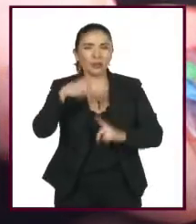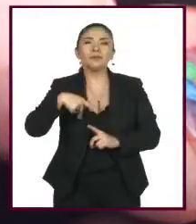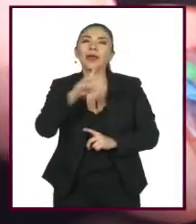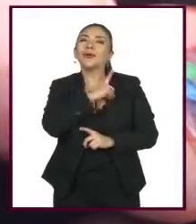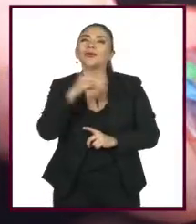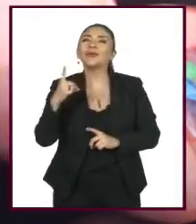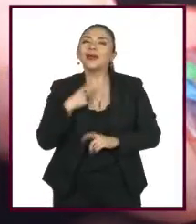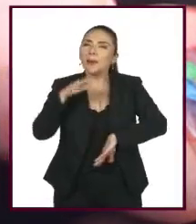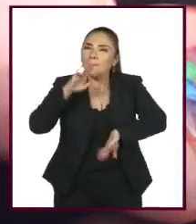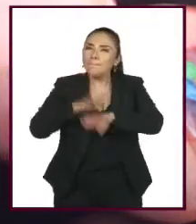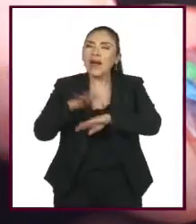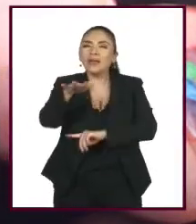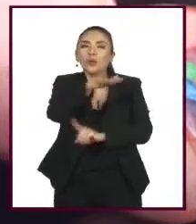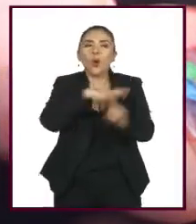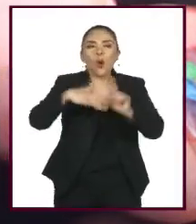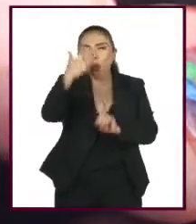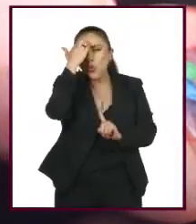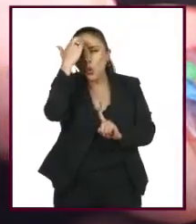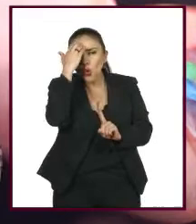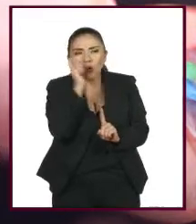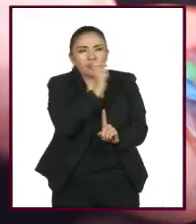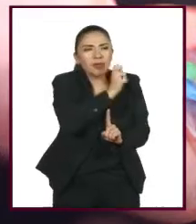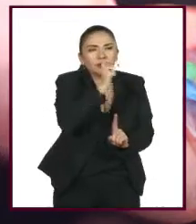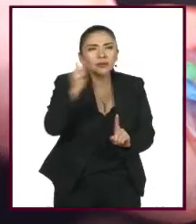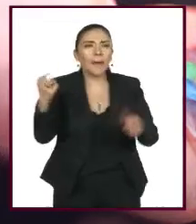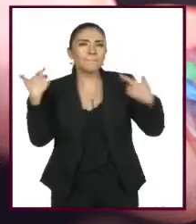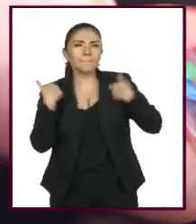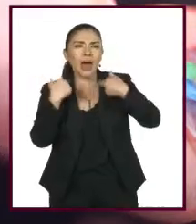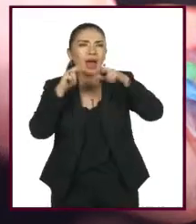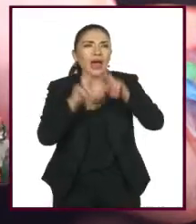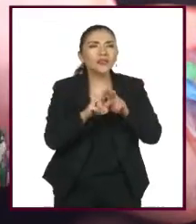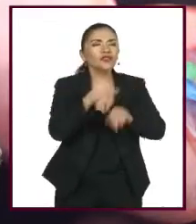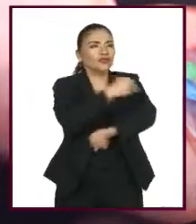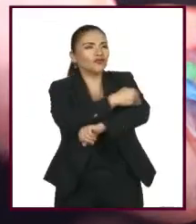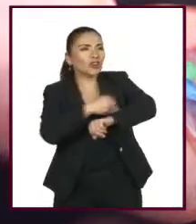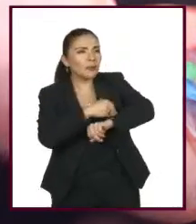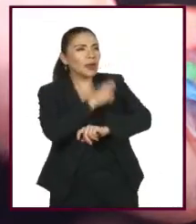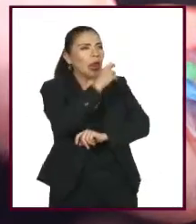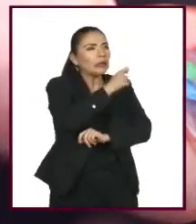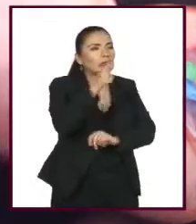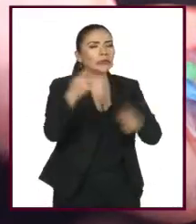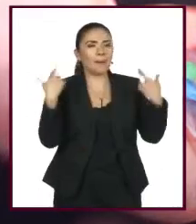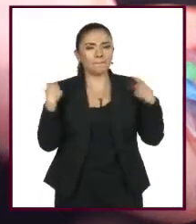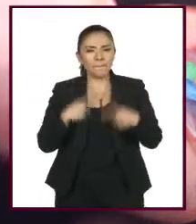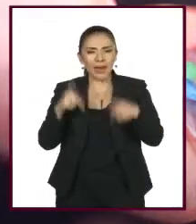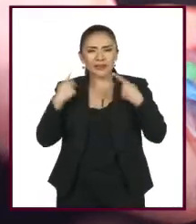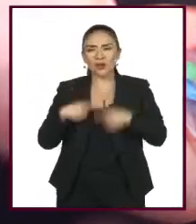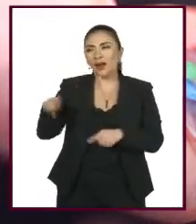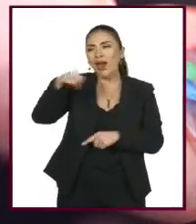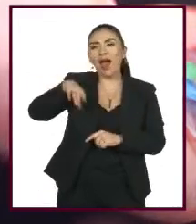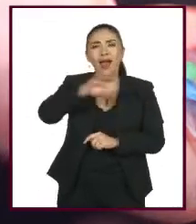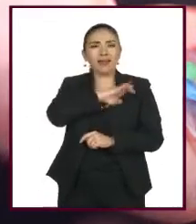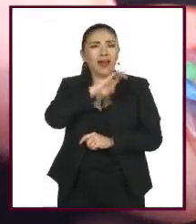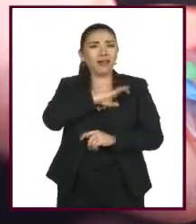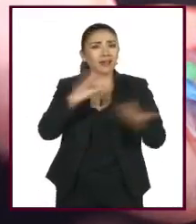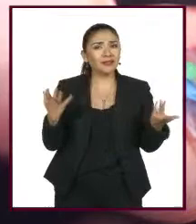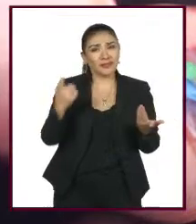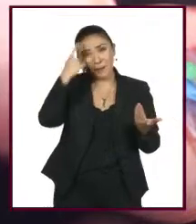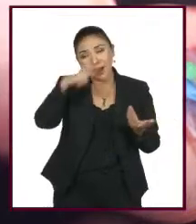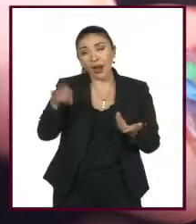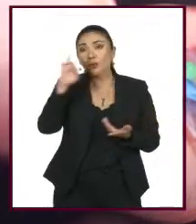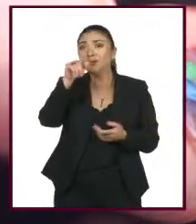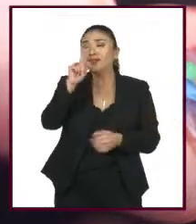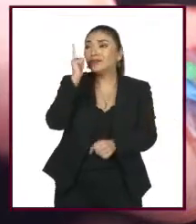hay que acercarnos a nuestro entorno, a nuestros maestros, a nuestra familia, a las personas que nos quieren, sobre todo cuando ya